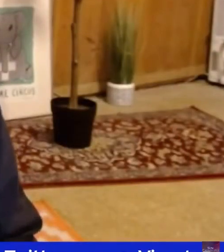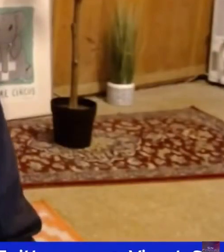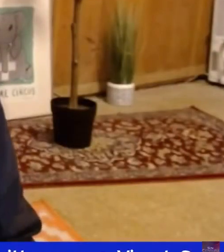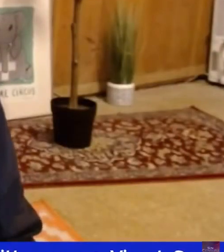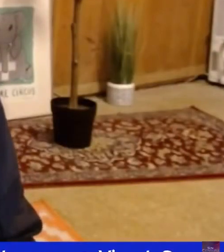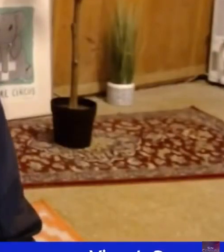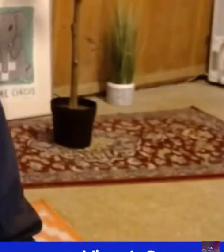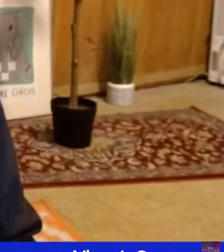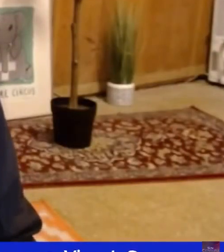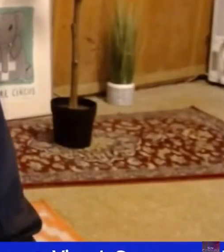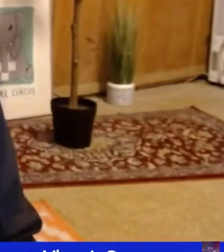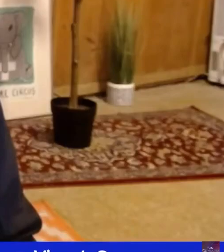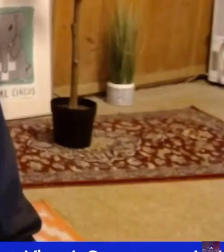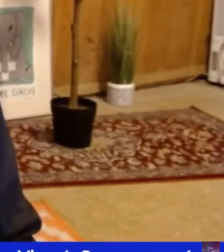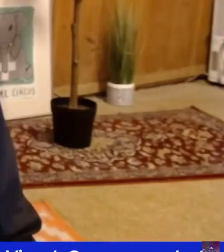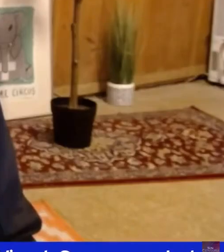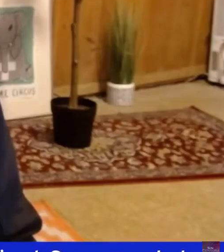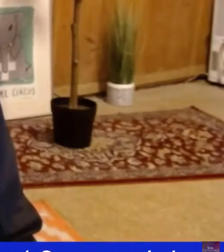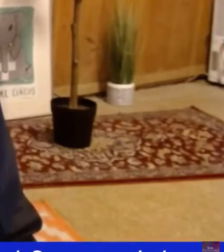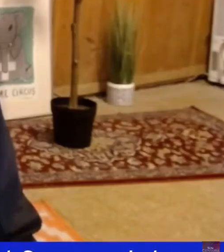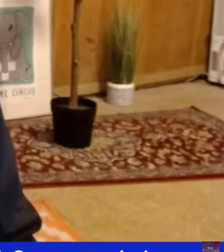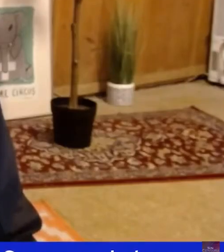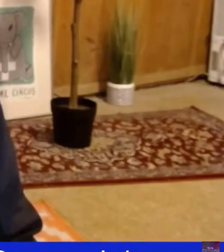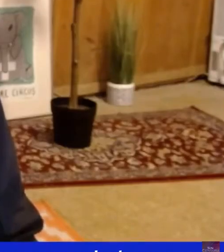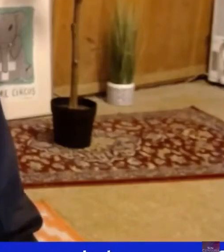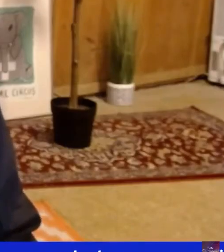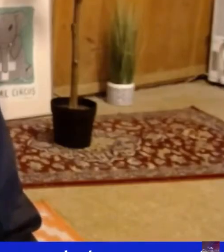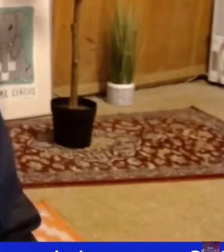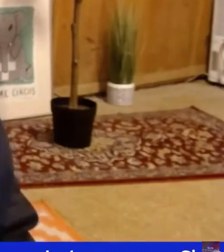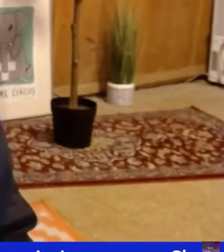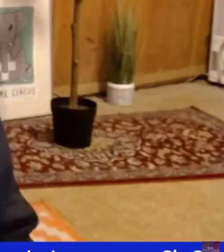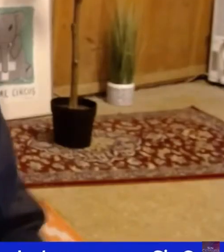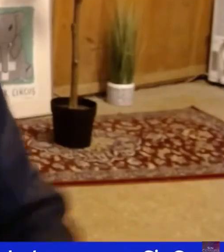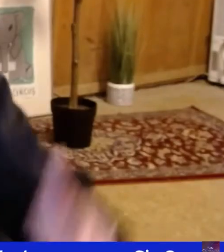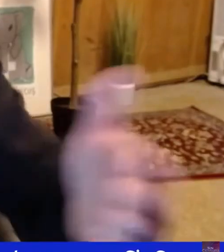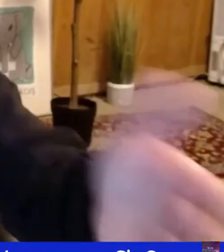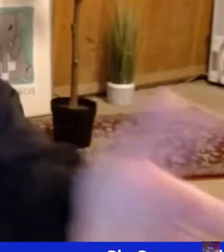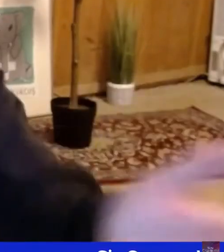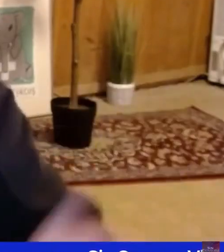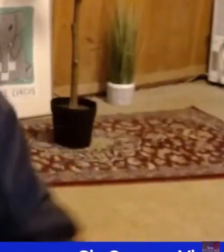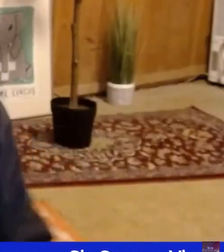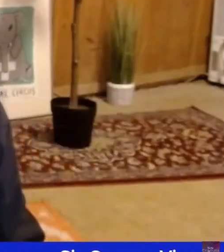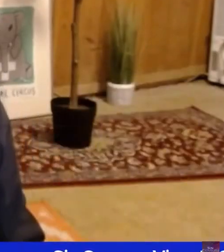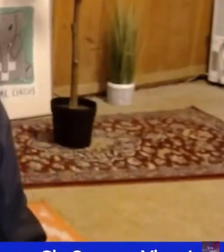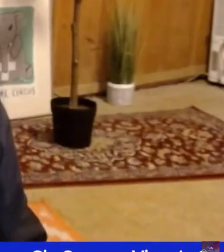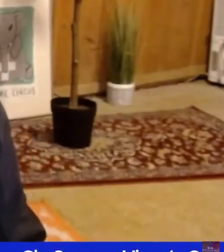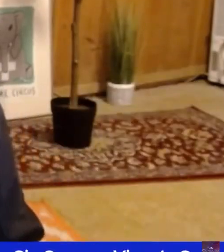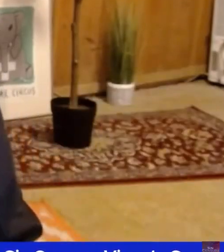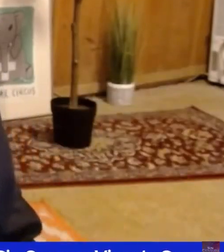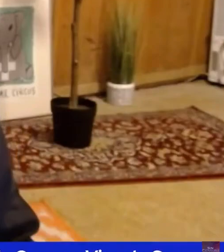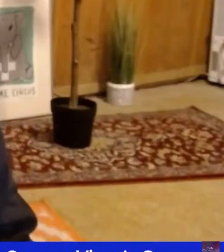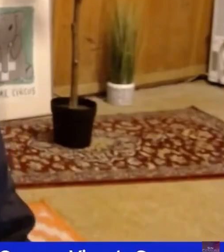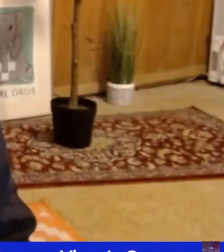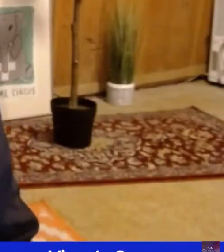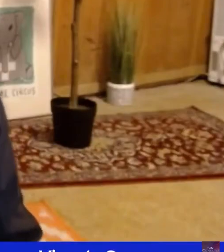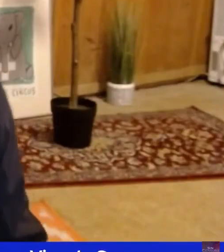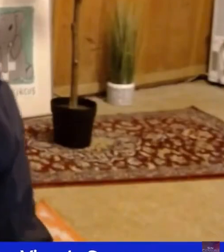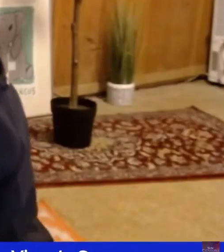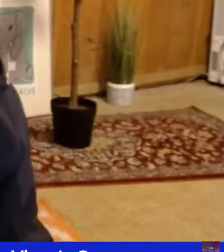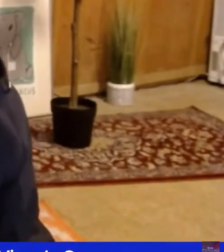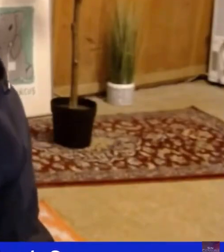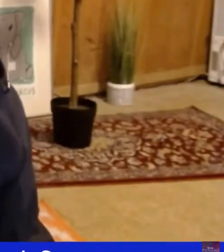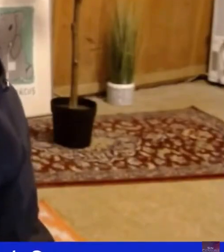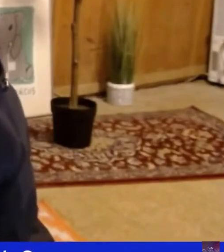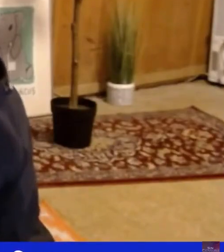por ellos que no existió una reforma electoral como se planteaba, como estaba en la iniciativa. Esto fue lo que le planteó desde un principio Jorge Chaparro